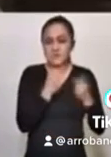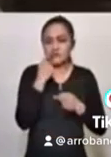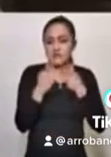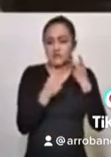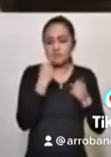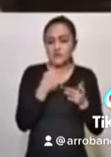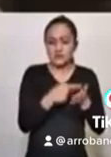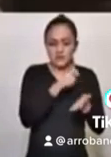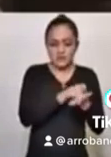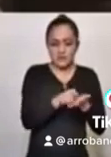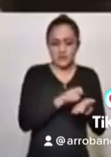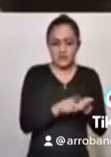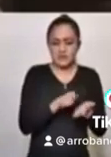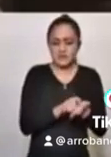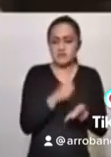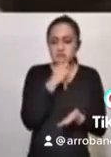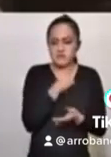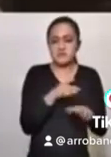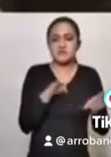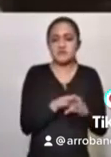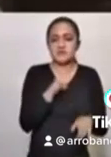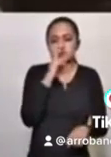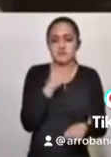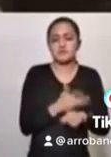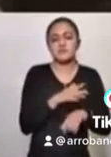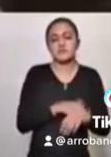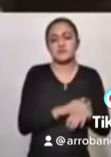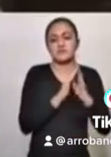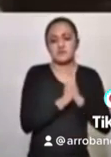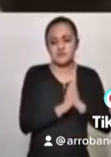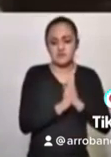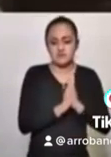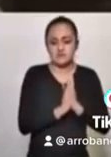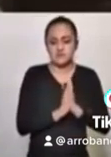escriba, que lo haga con mayor responsabilidad.